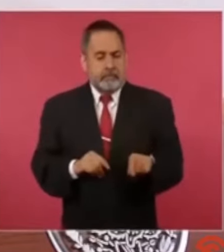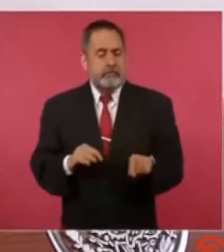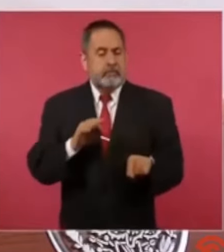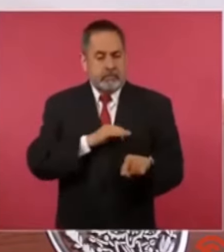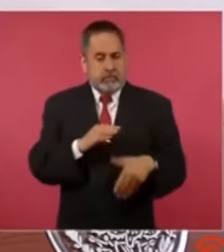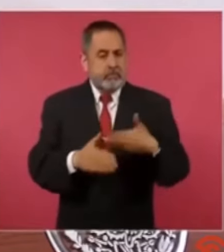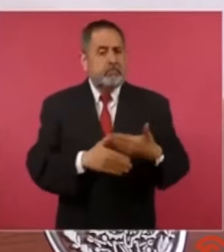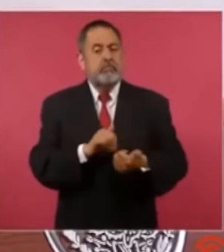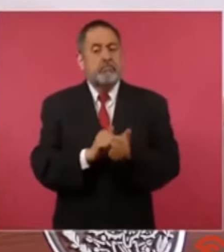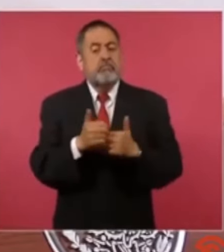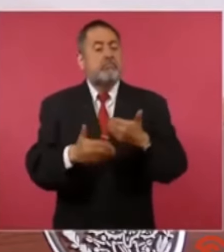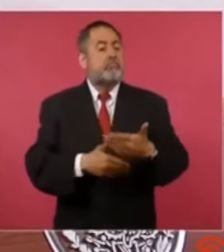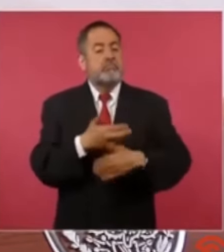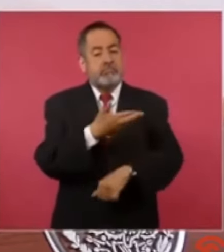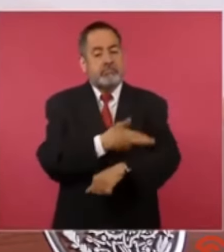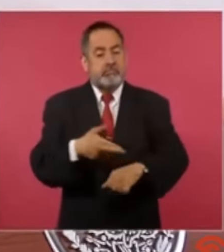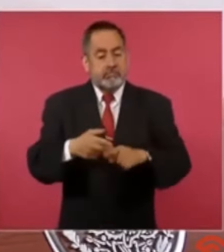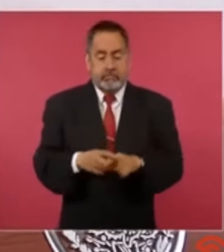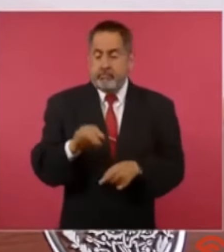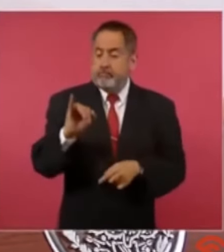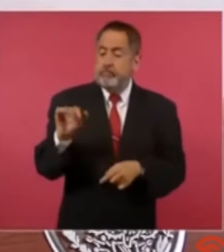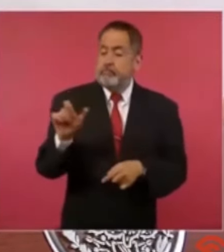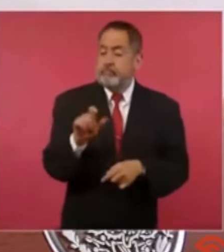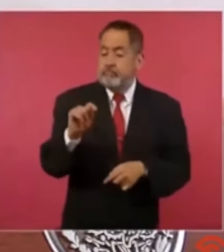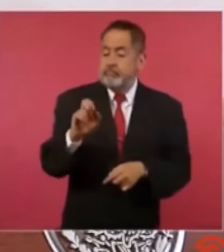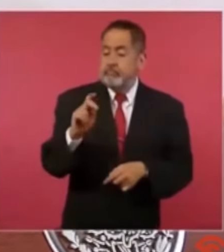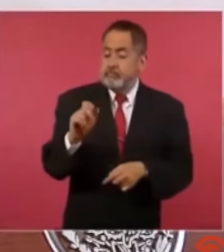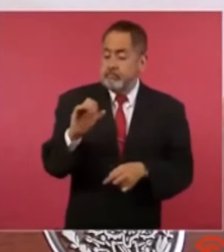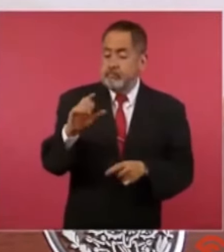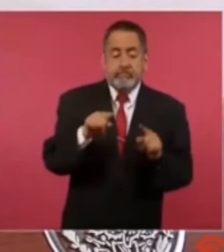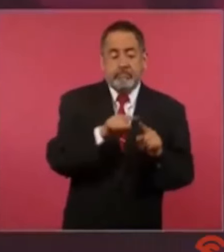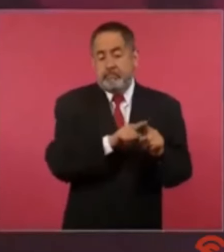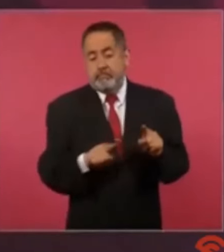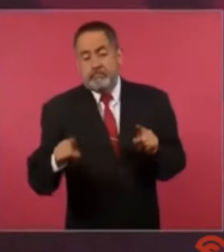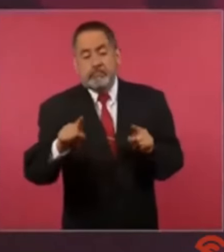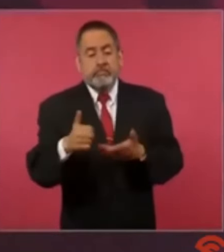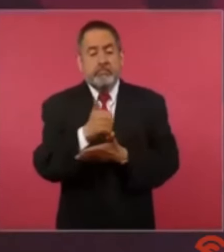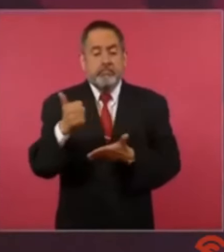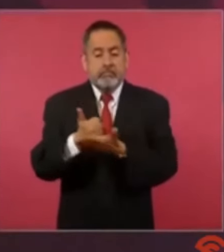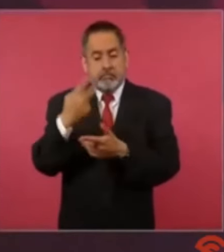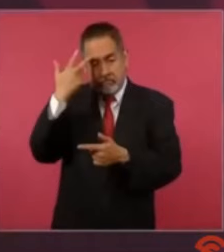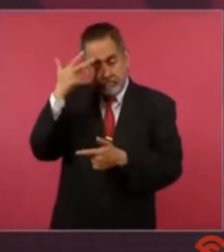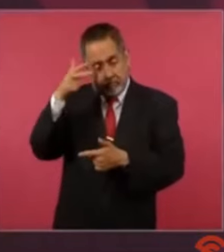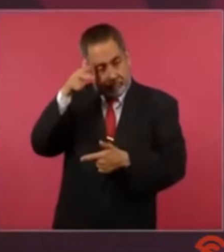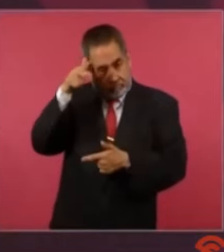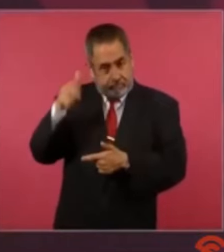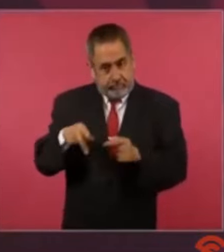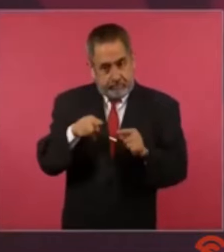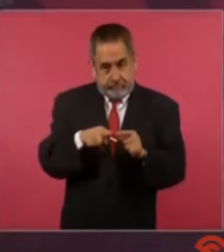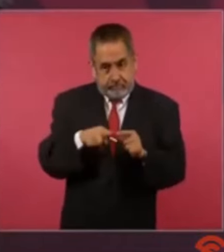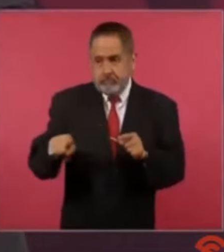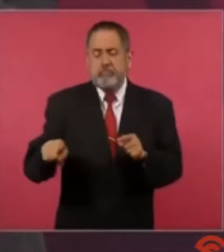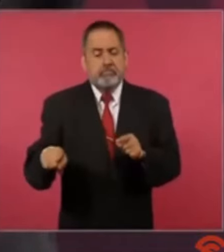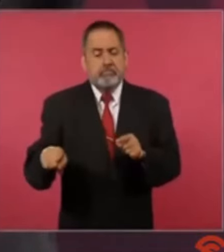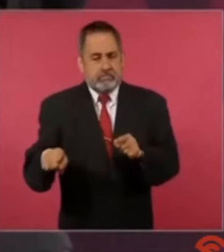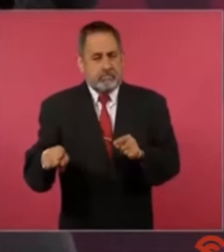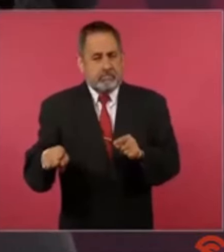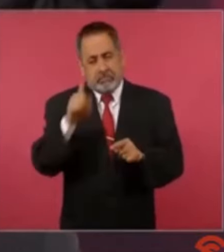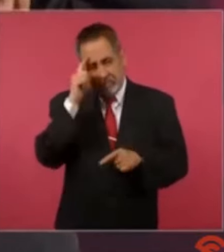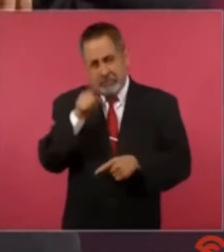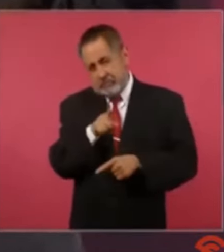a avanzar mucho de Ixtepec a Ciudad Hidalgo. Cuando menos hasta